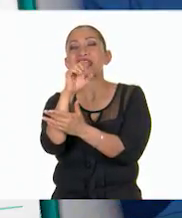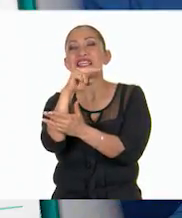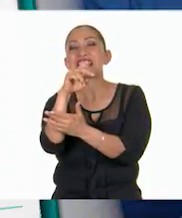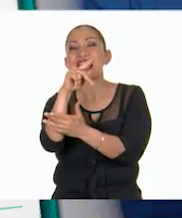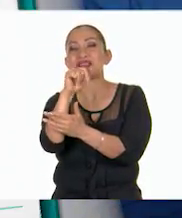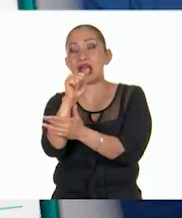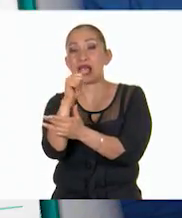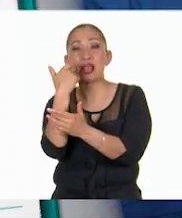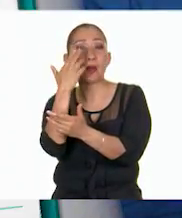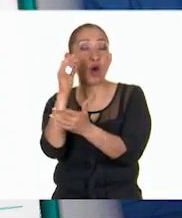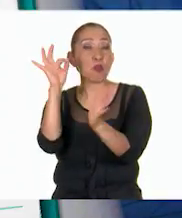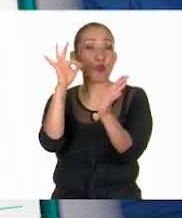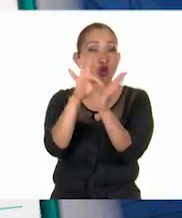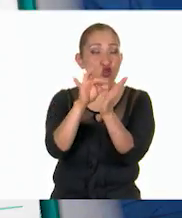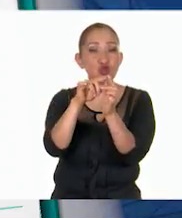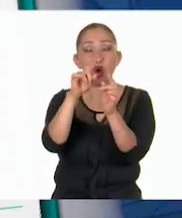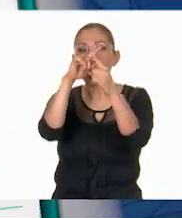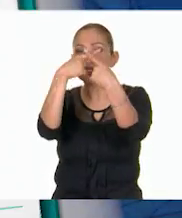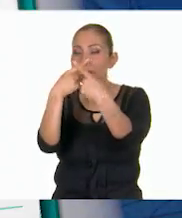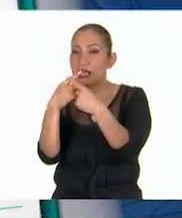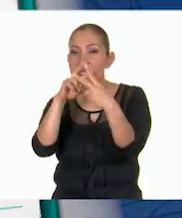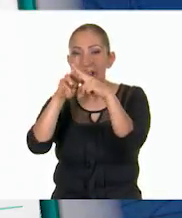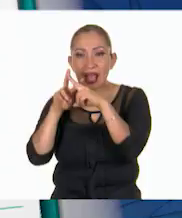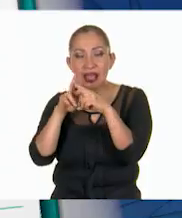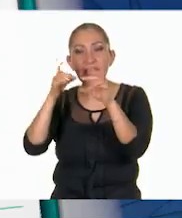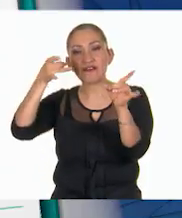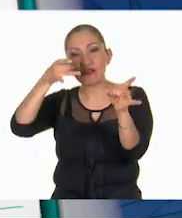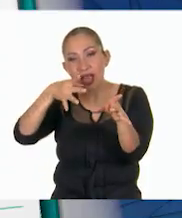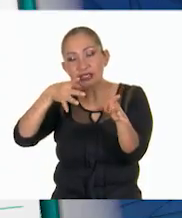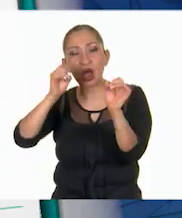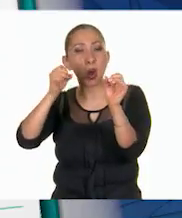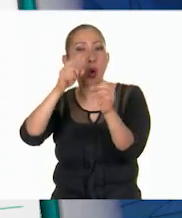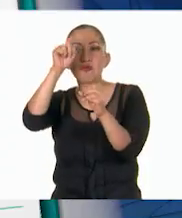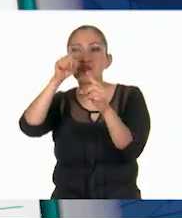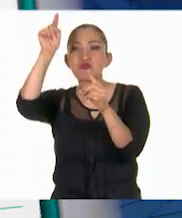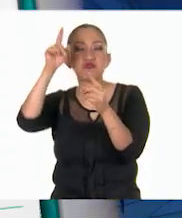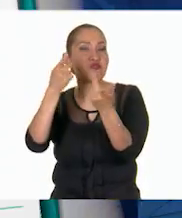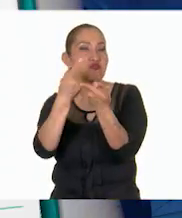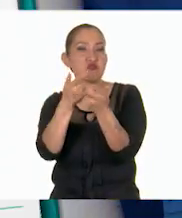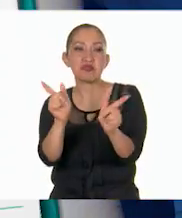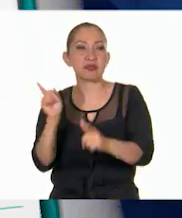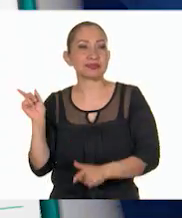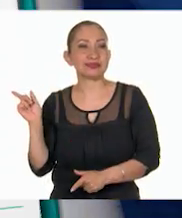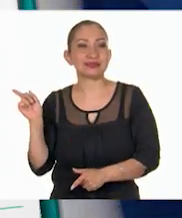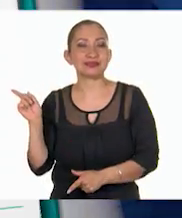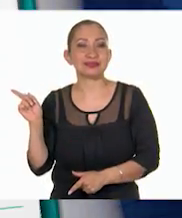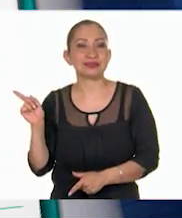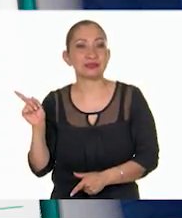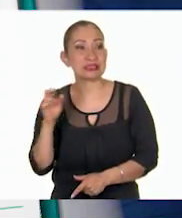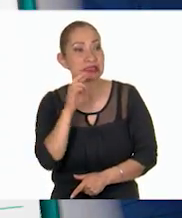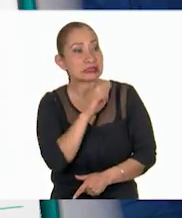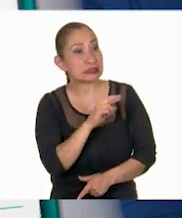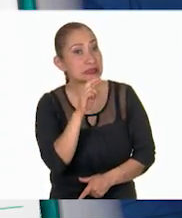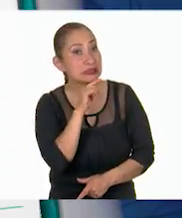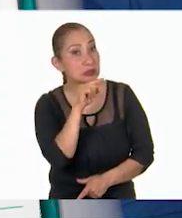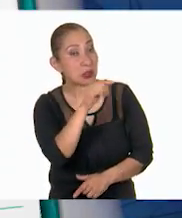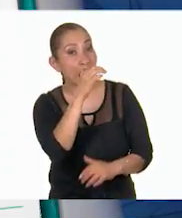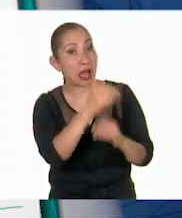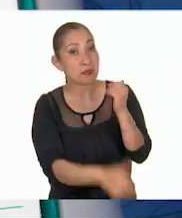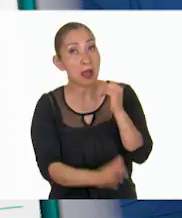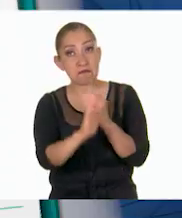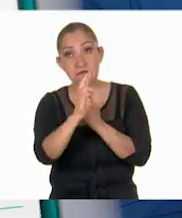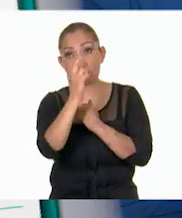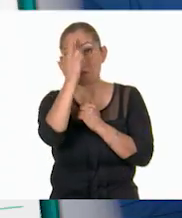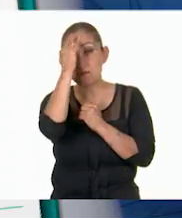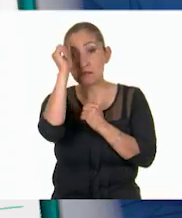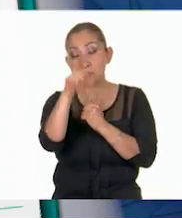queramos, desde puntos, estrellas, flechas o cualquier figura. ¡Qué rápido terminamos el